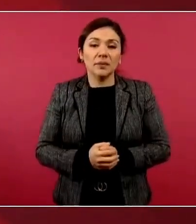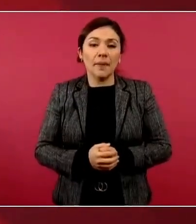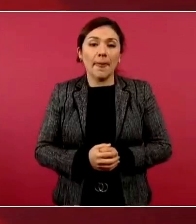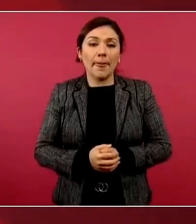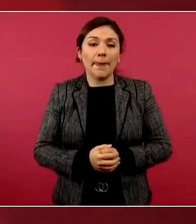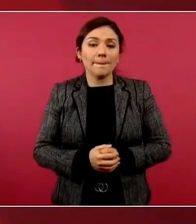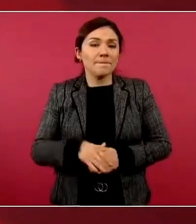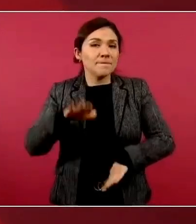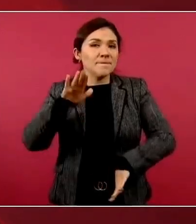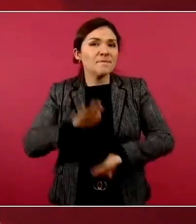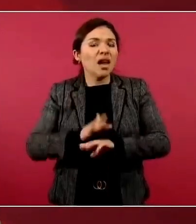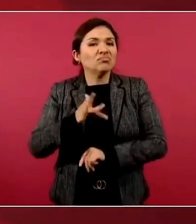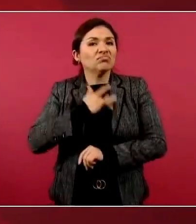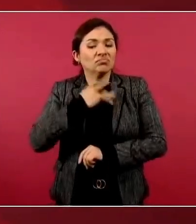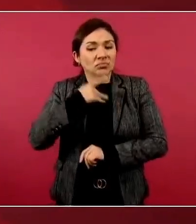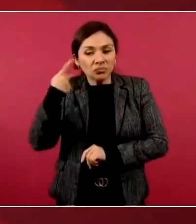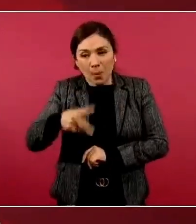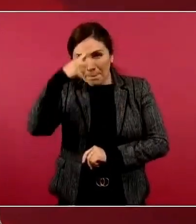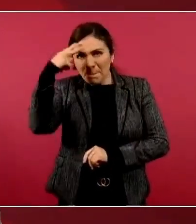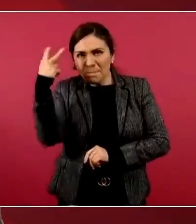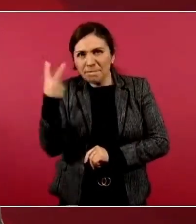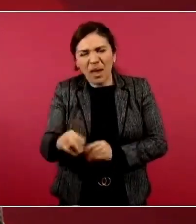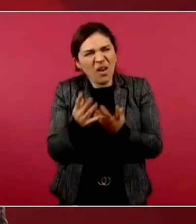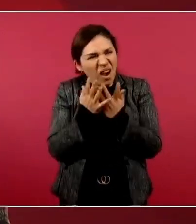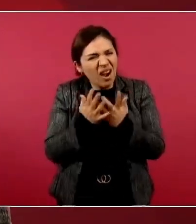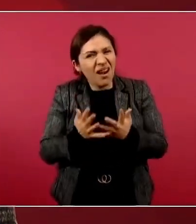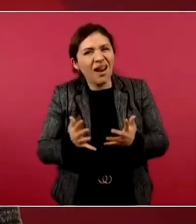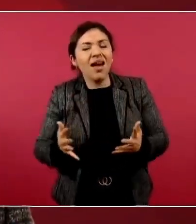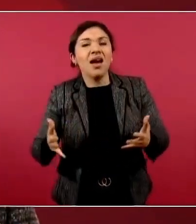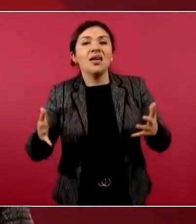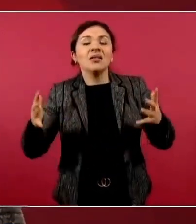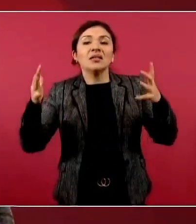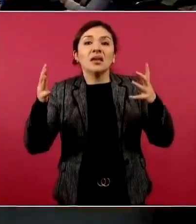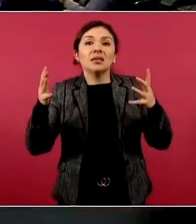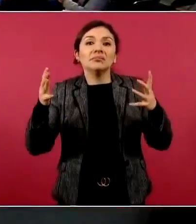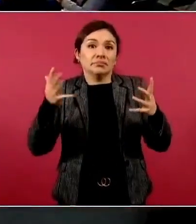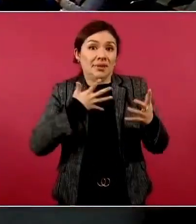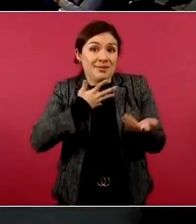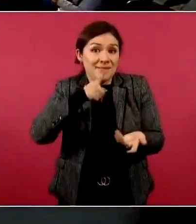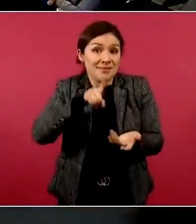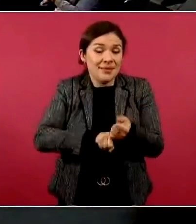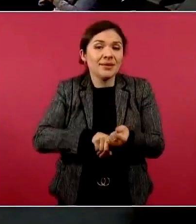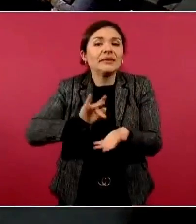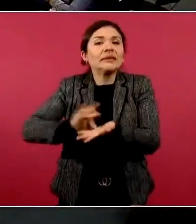la grandeza de México está en sus culturas.